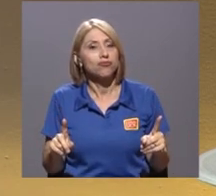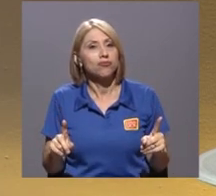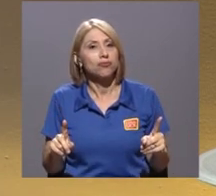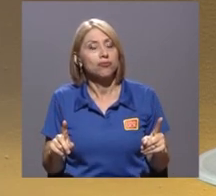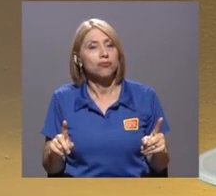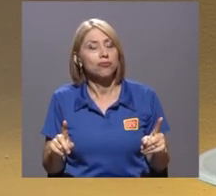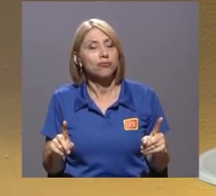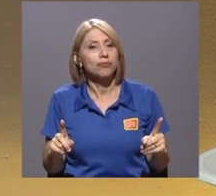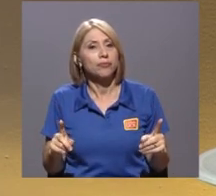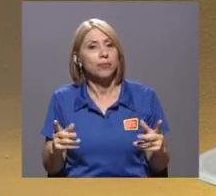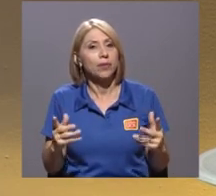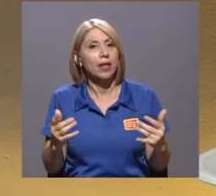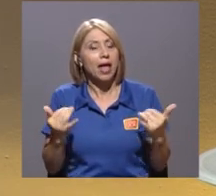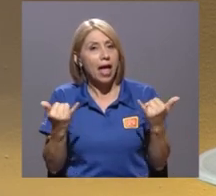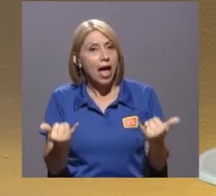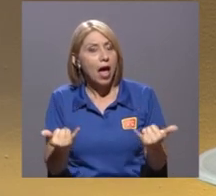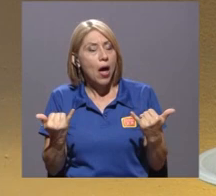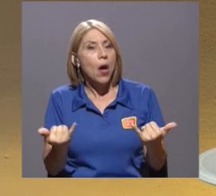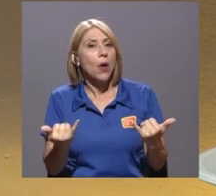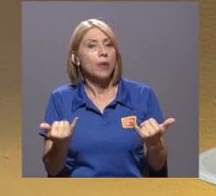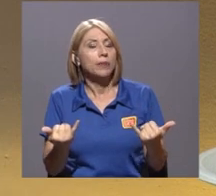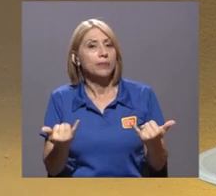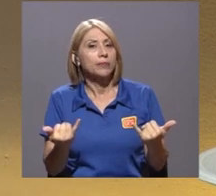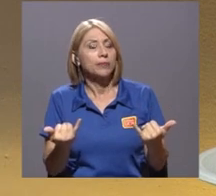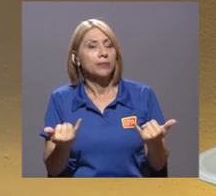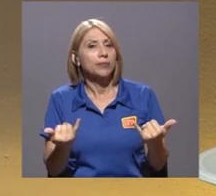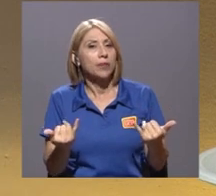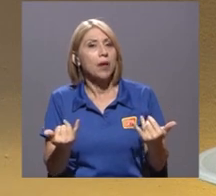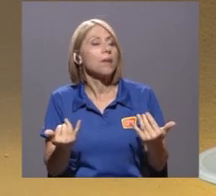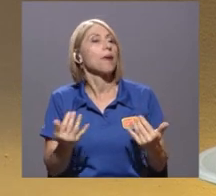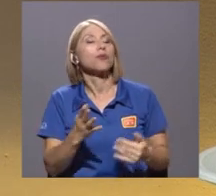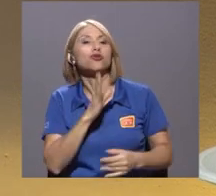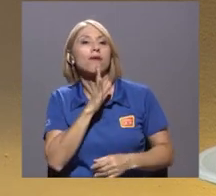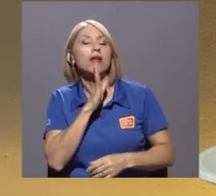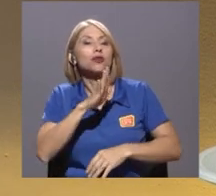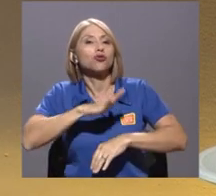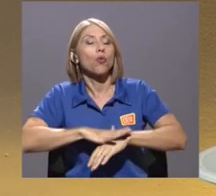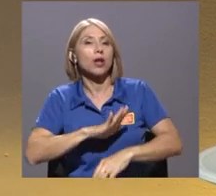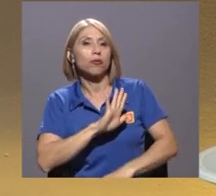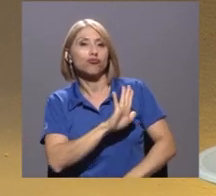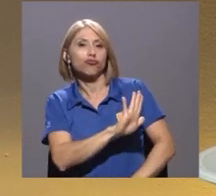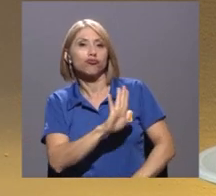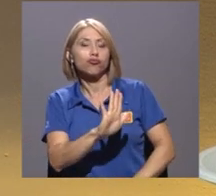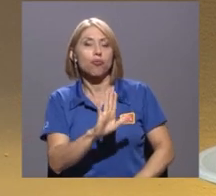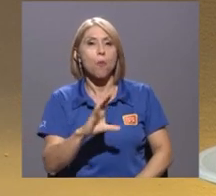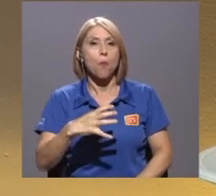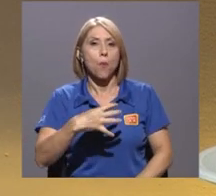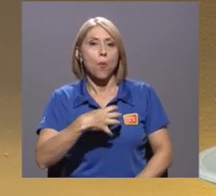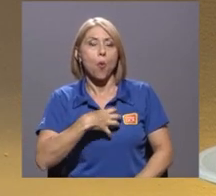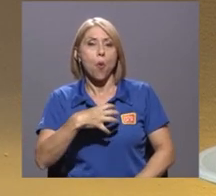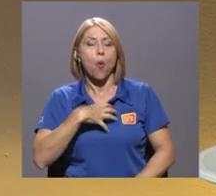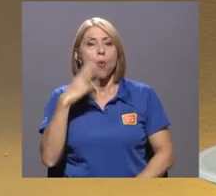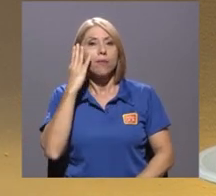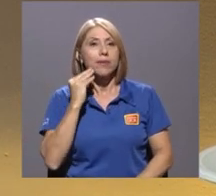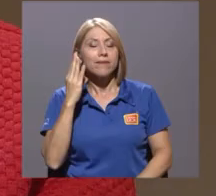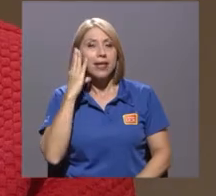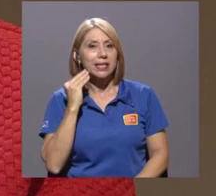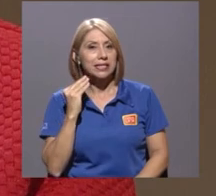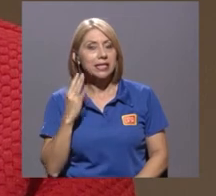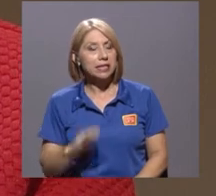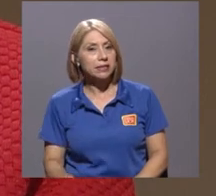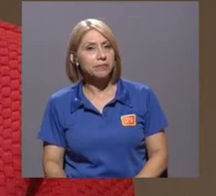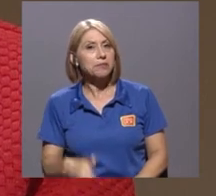a sus propias nos vamos a sus propias vivencias y si le parece señora